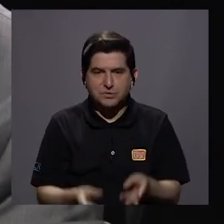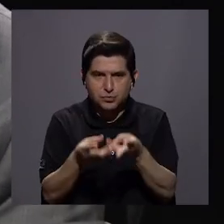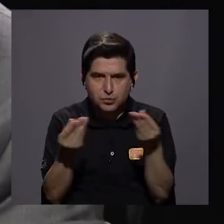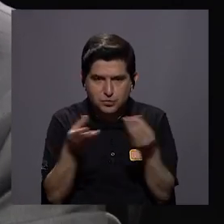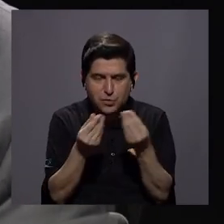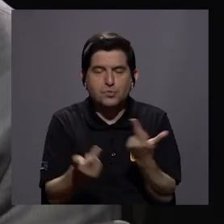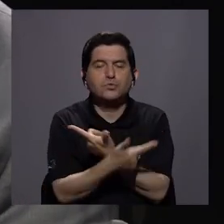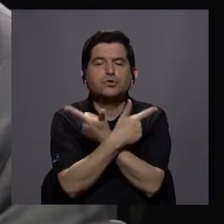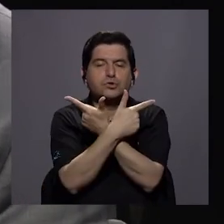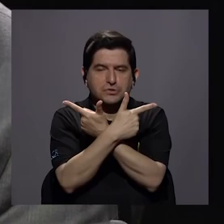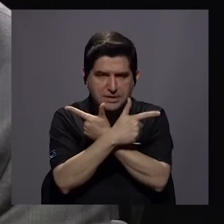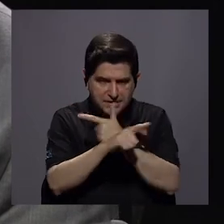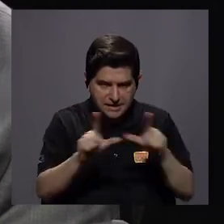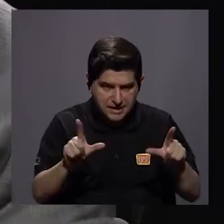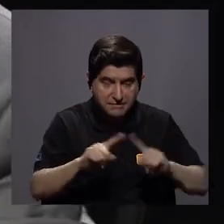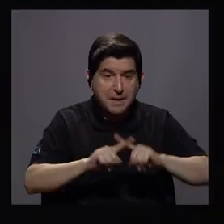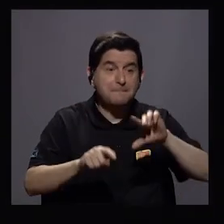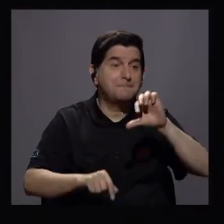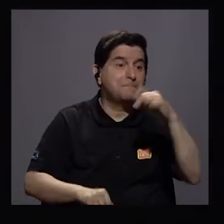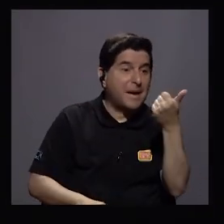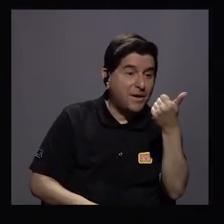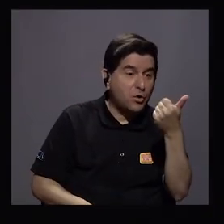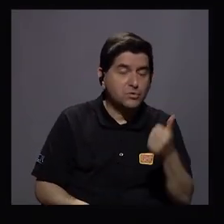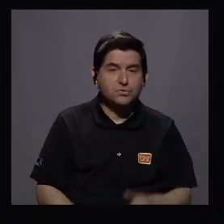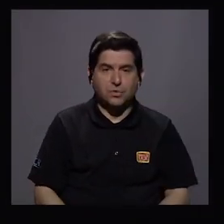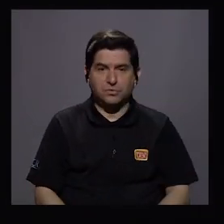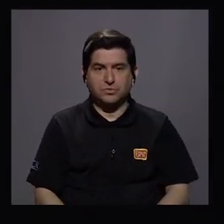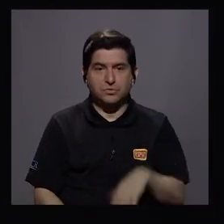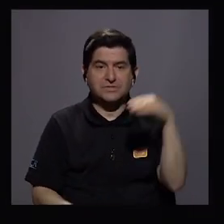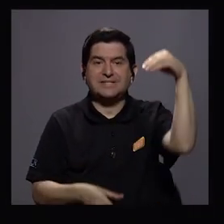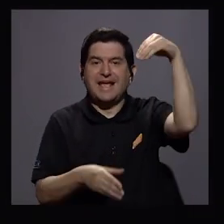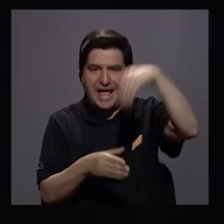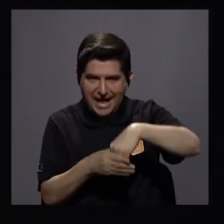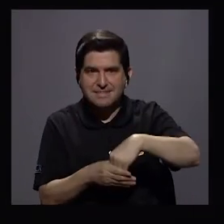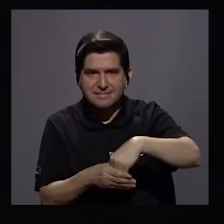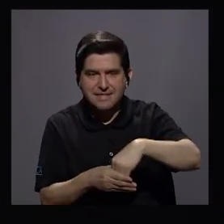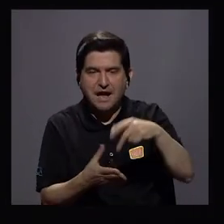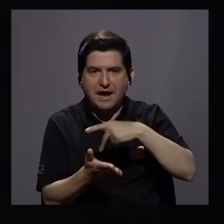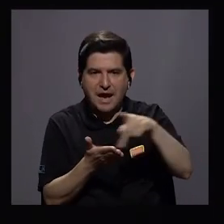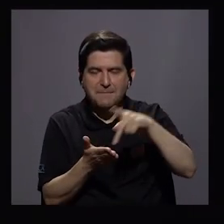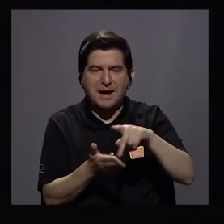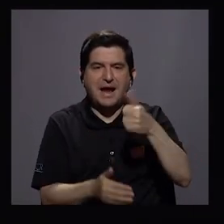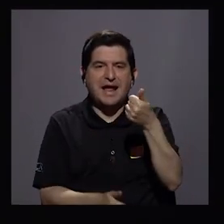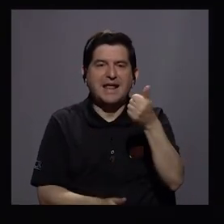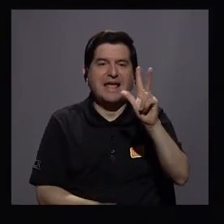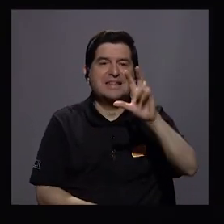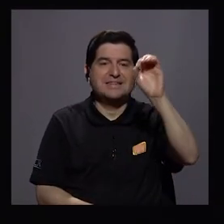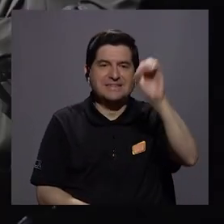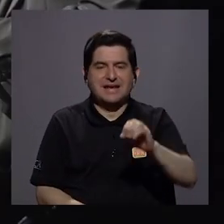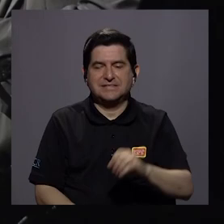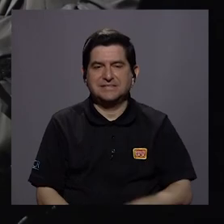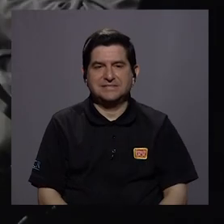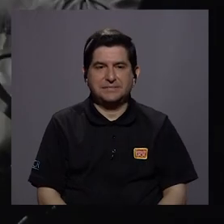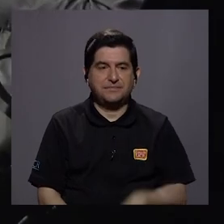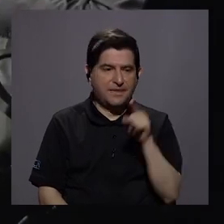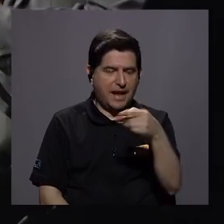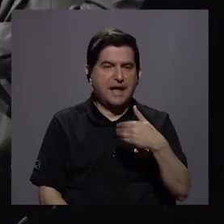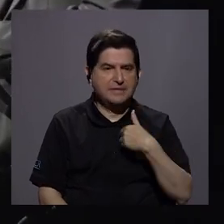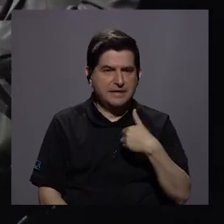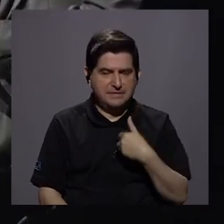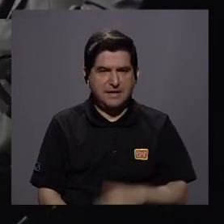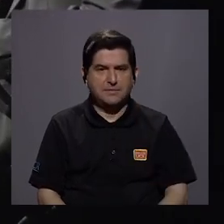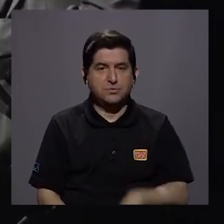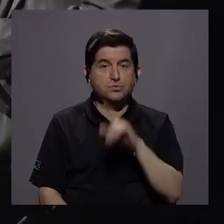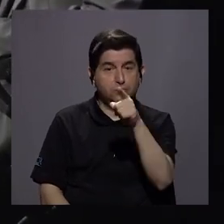canasta queda exenta, pero los otros que se liberaron entran a pagar el 13%. Entonces, ahí vamos a